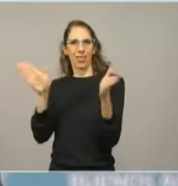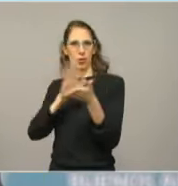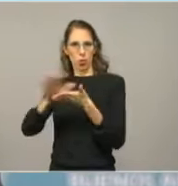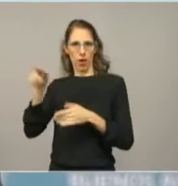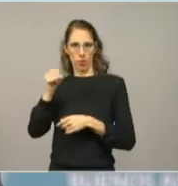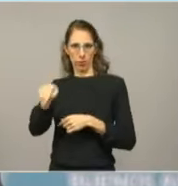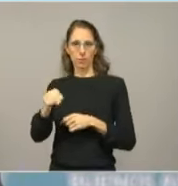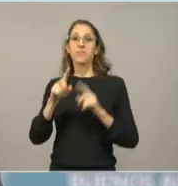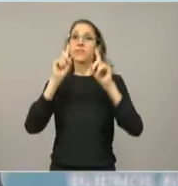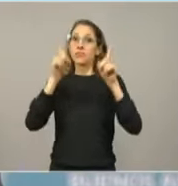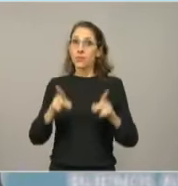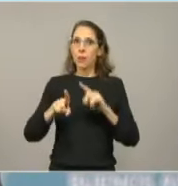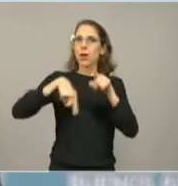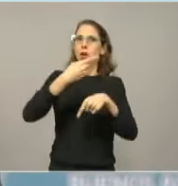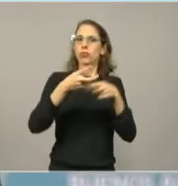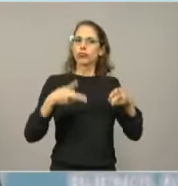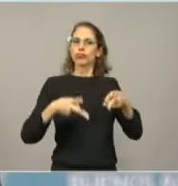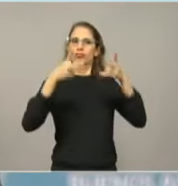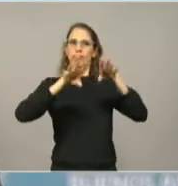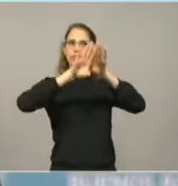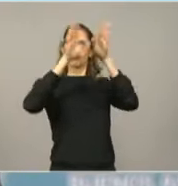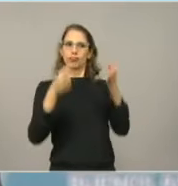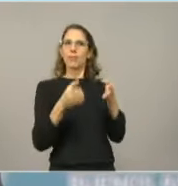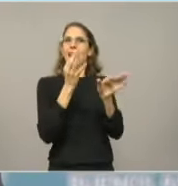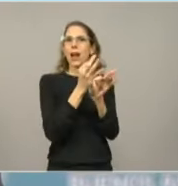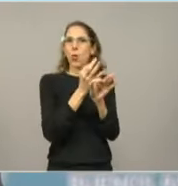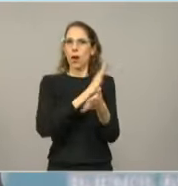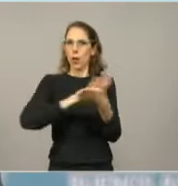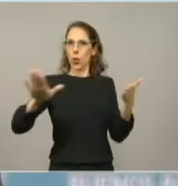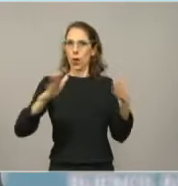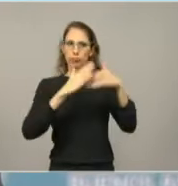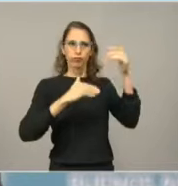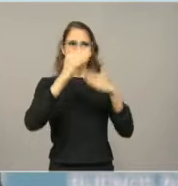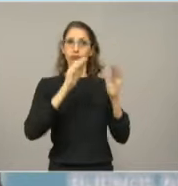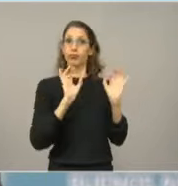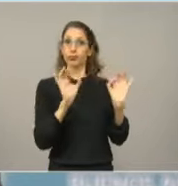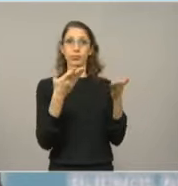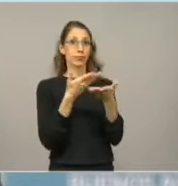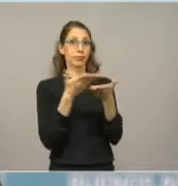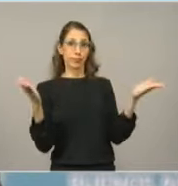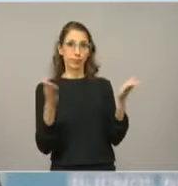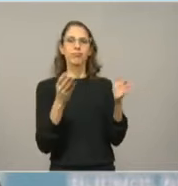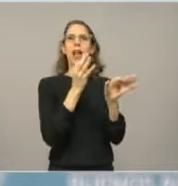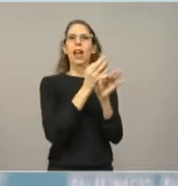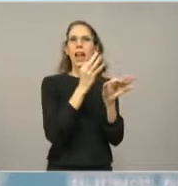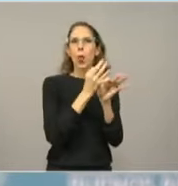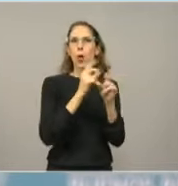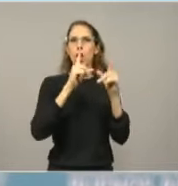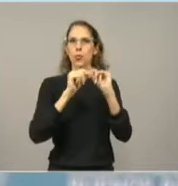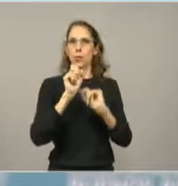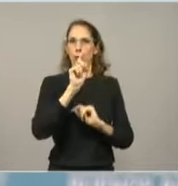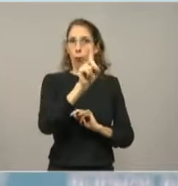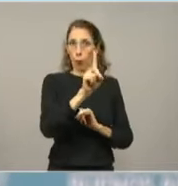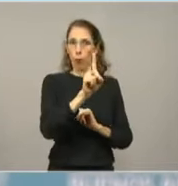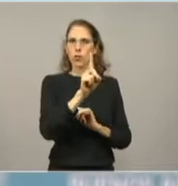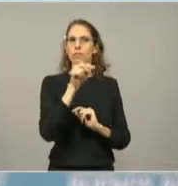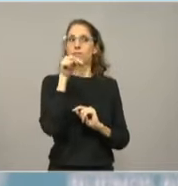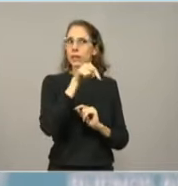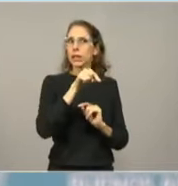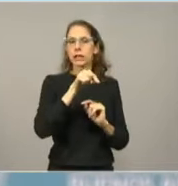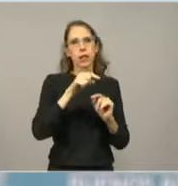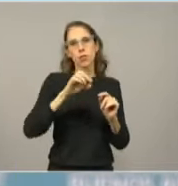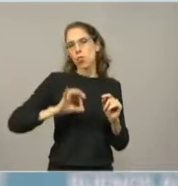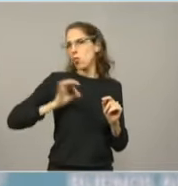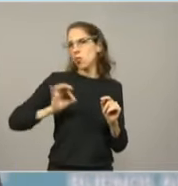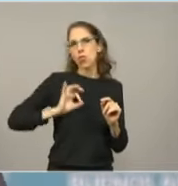inaugurar un edificio nuevo una escuela un edificio escolar nuevo la escuela de estética número uno que era un reclamo